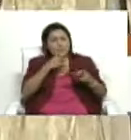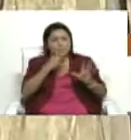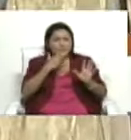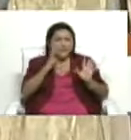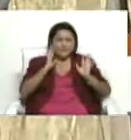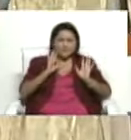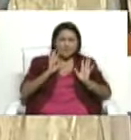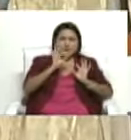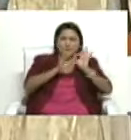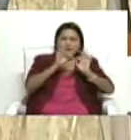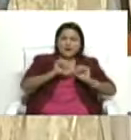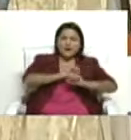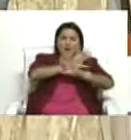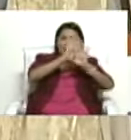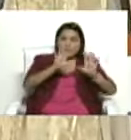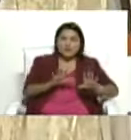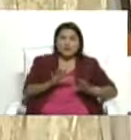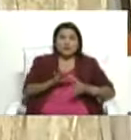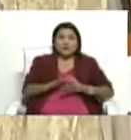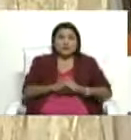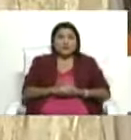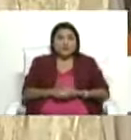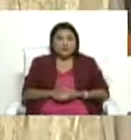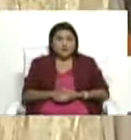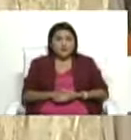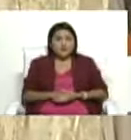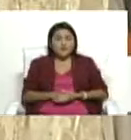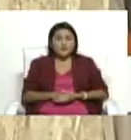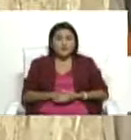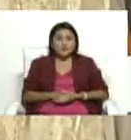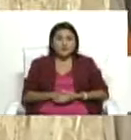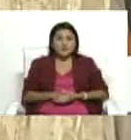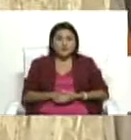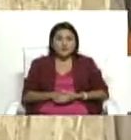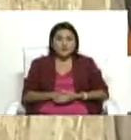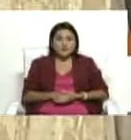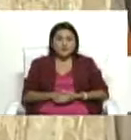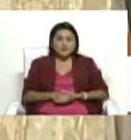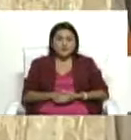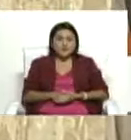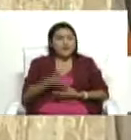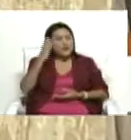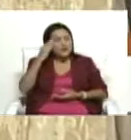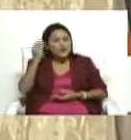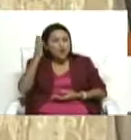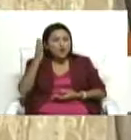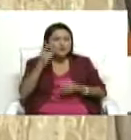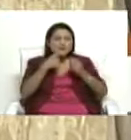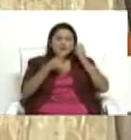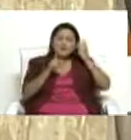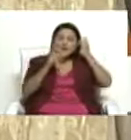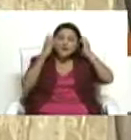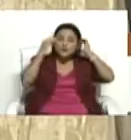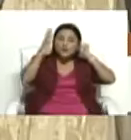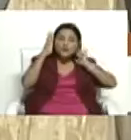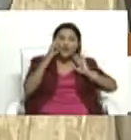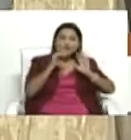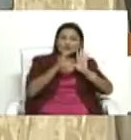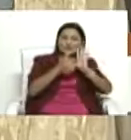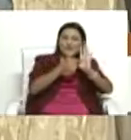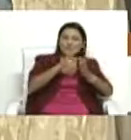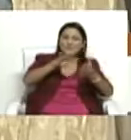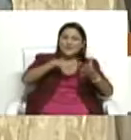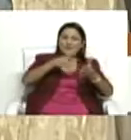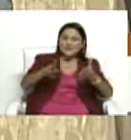para insistir en la famosa frase de Pitágoras de que Dios habla por las matemáticas,